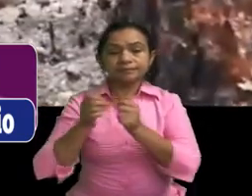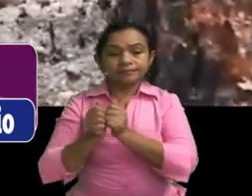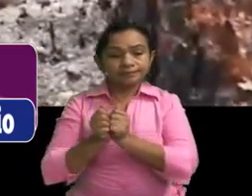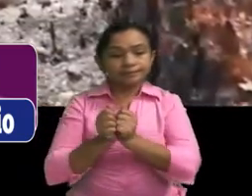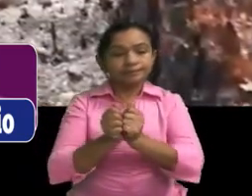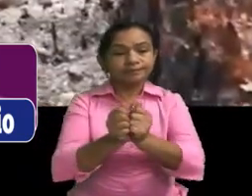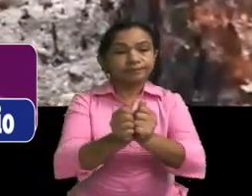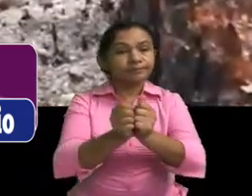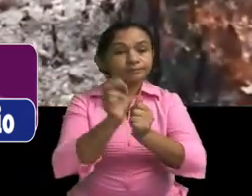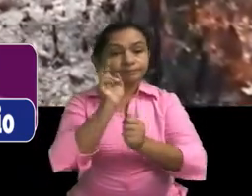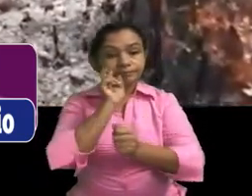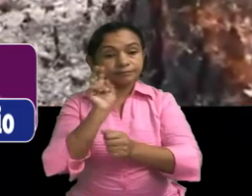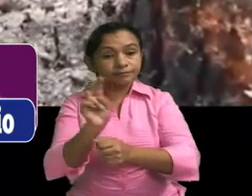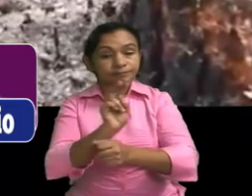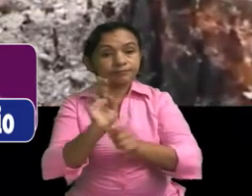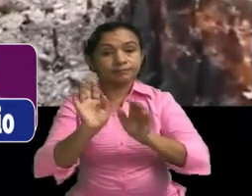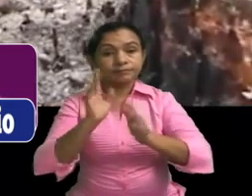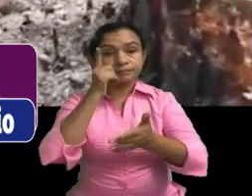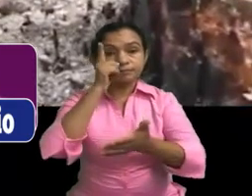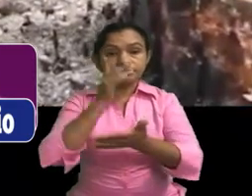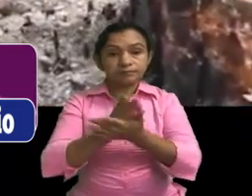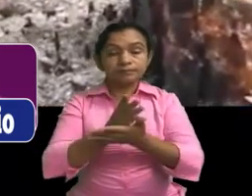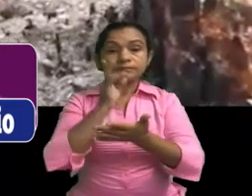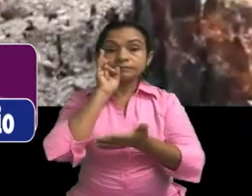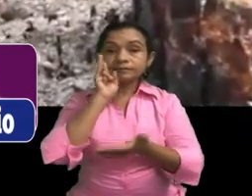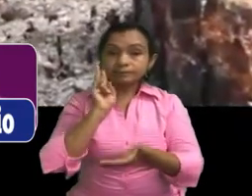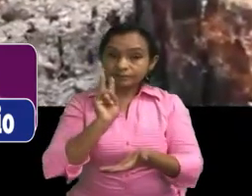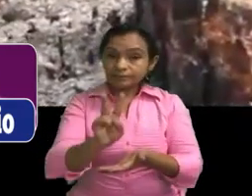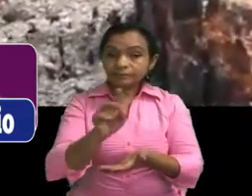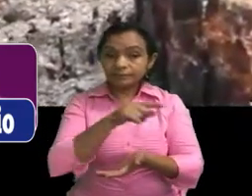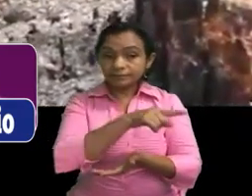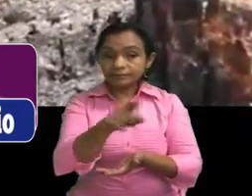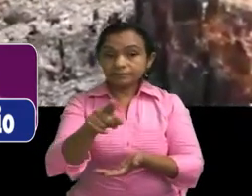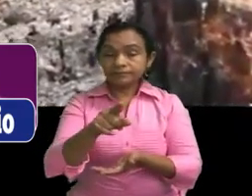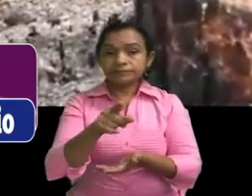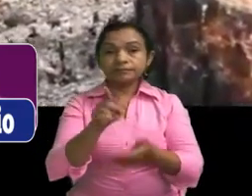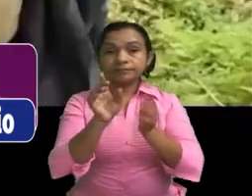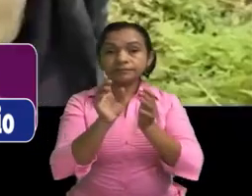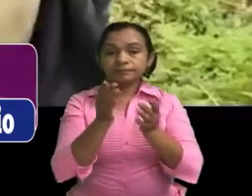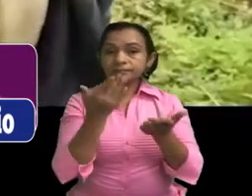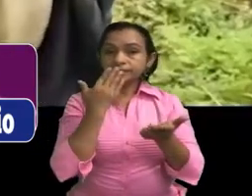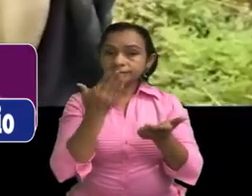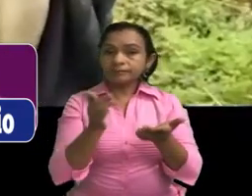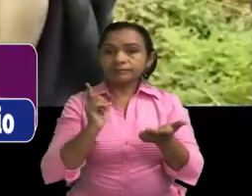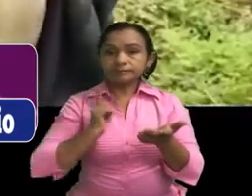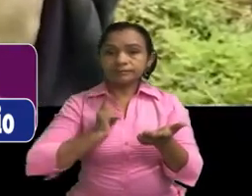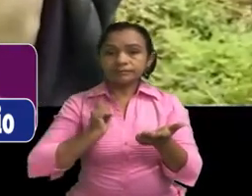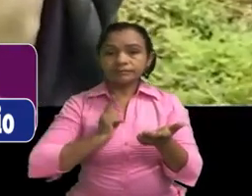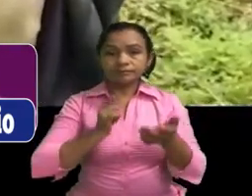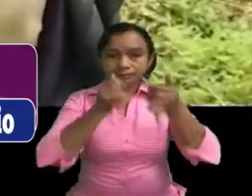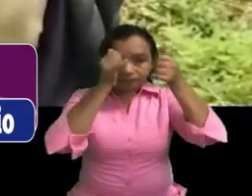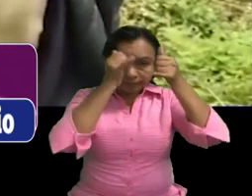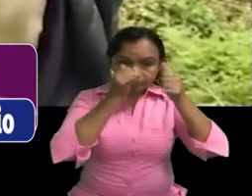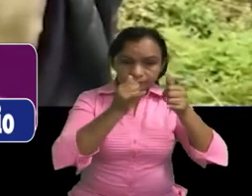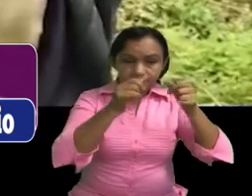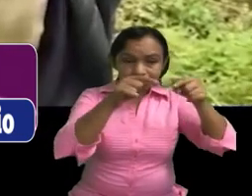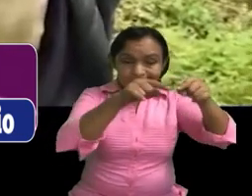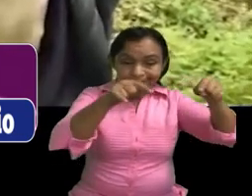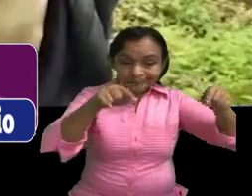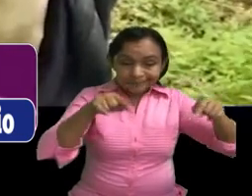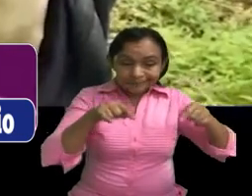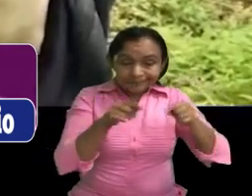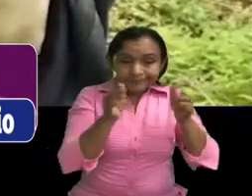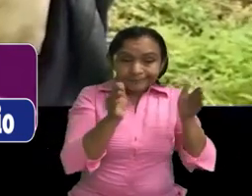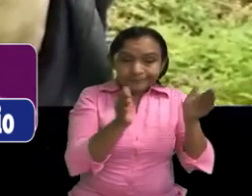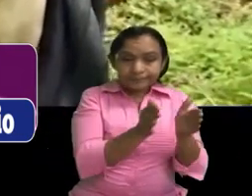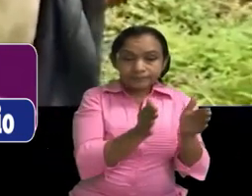claro, y una vez más que ellos miren que es rentable tener más ganado en menos espacio y